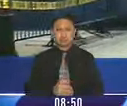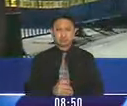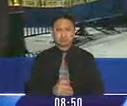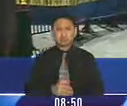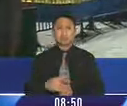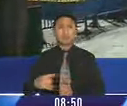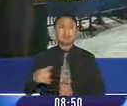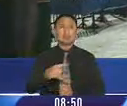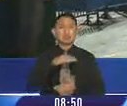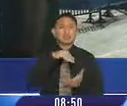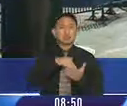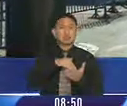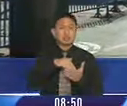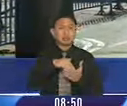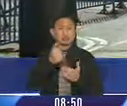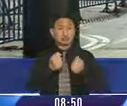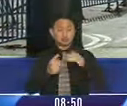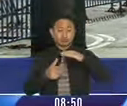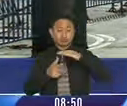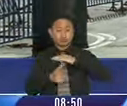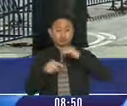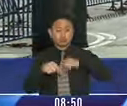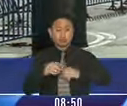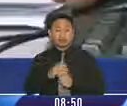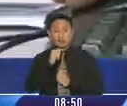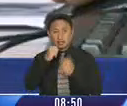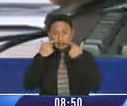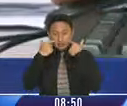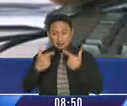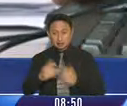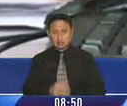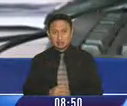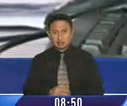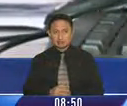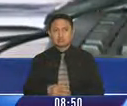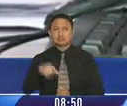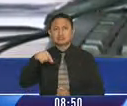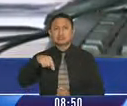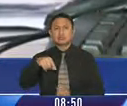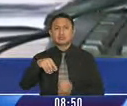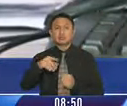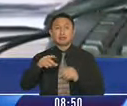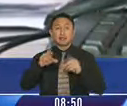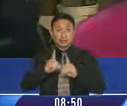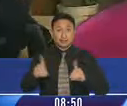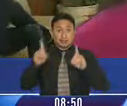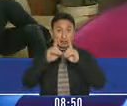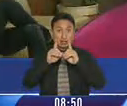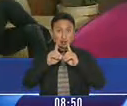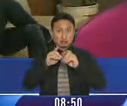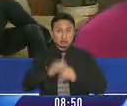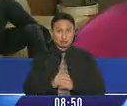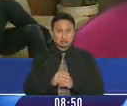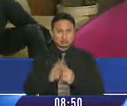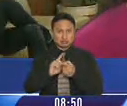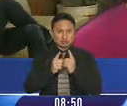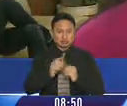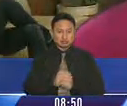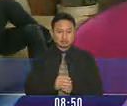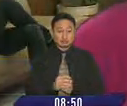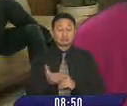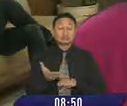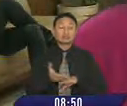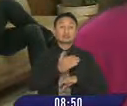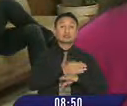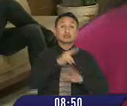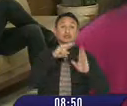de los centros de retención, la falta de vigilancia y alteraciones en la base de datos. Hemos adoptado algunas medidas. Esta